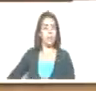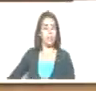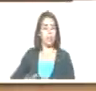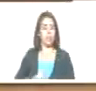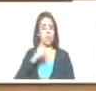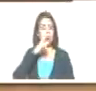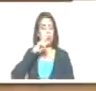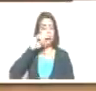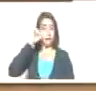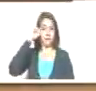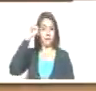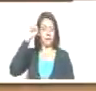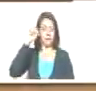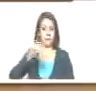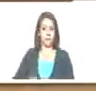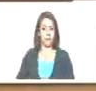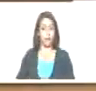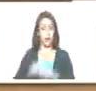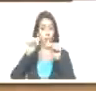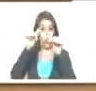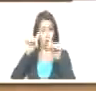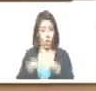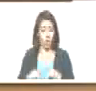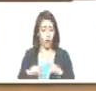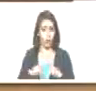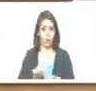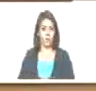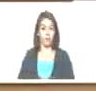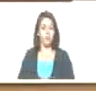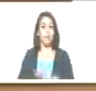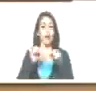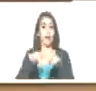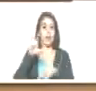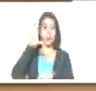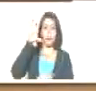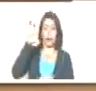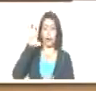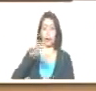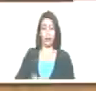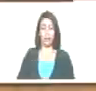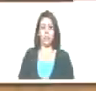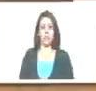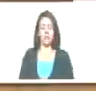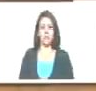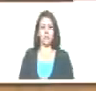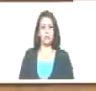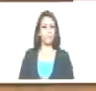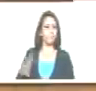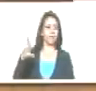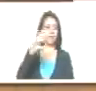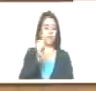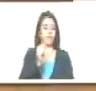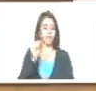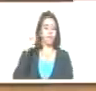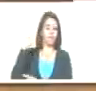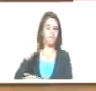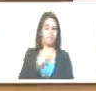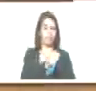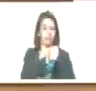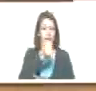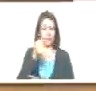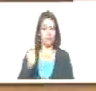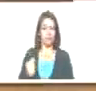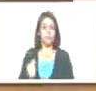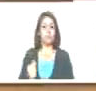Maduro, hoy por hoy, este país logró derrotar la más